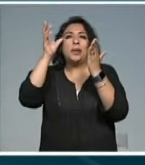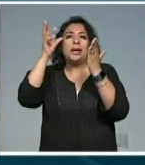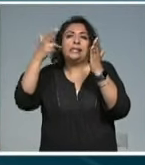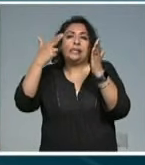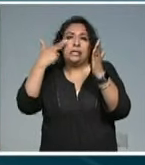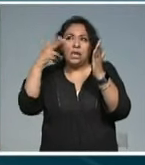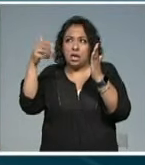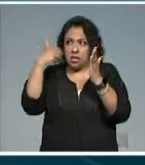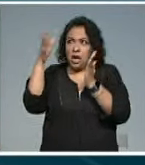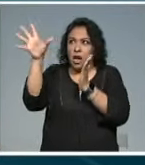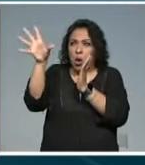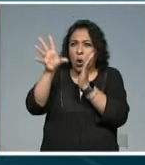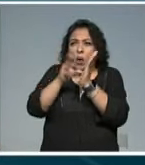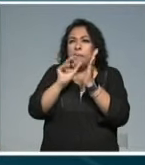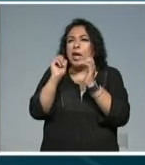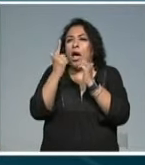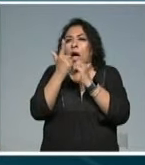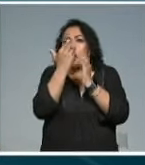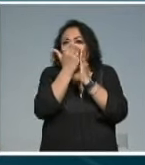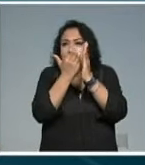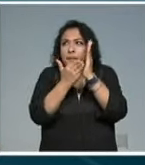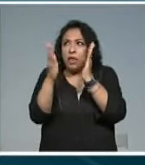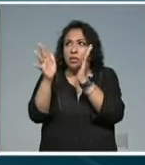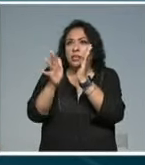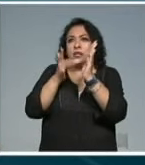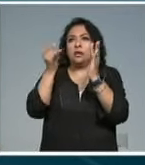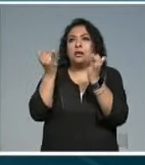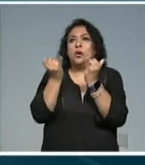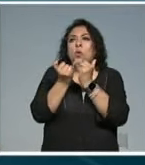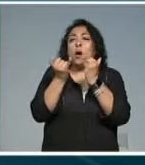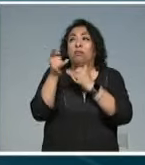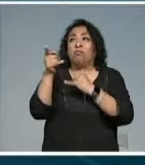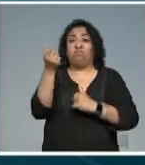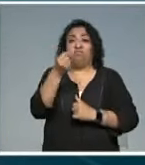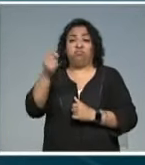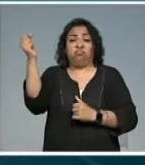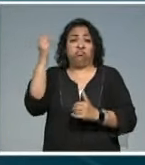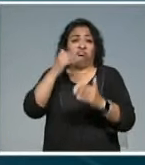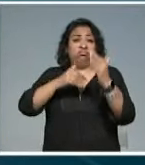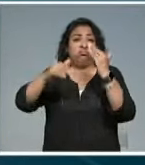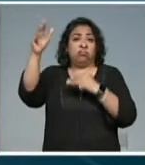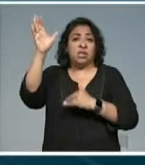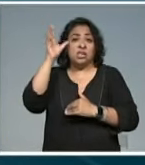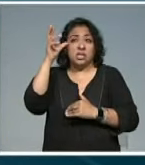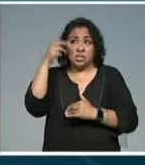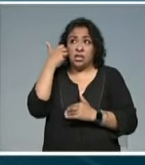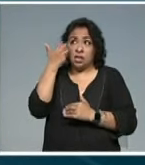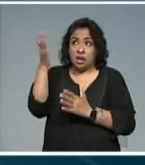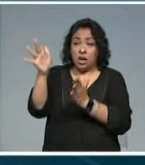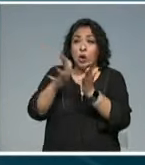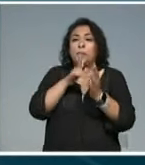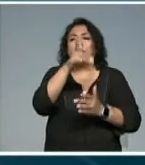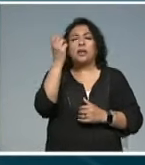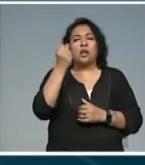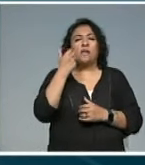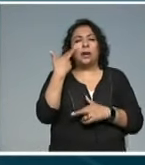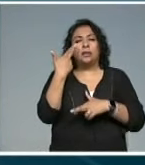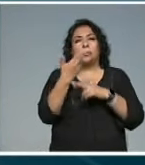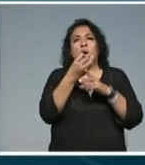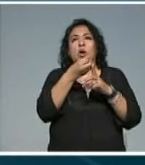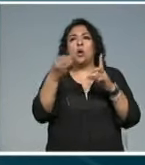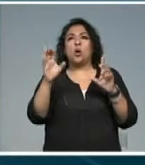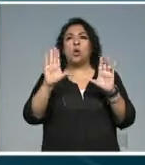and to copy some of the recipes that were so successful in China. La conferencia fue organizada por el